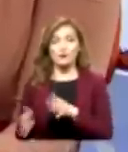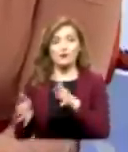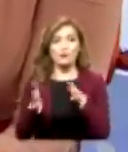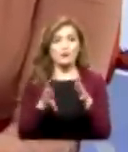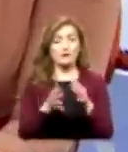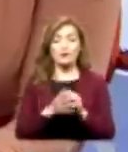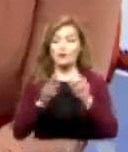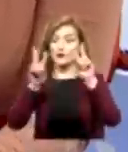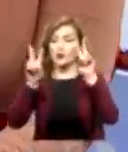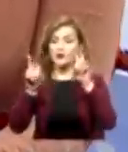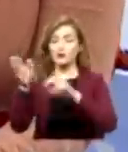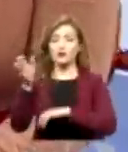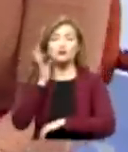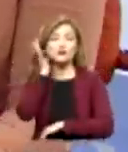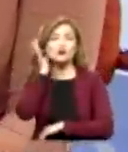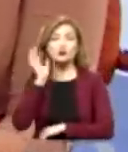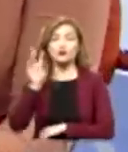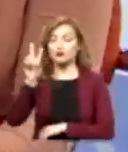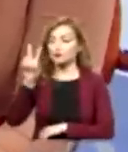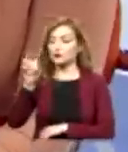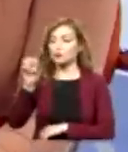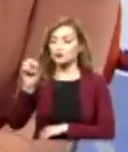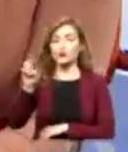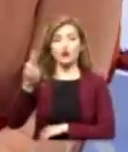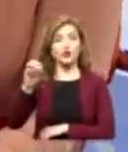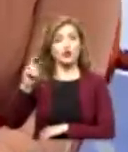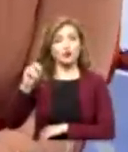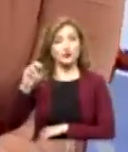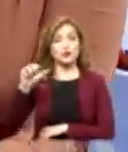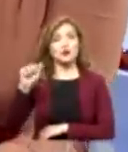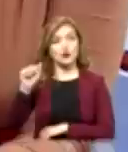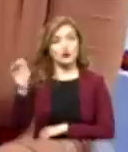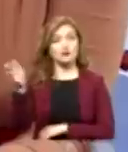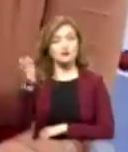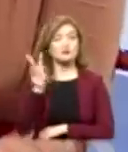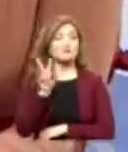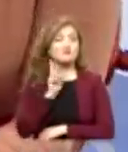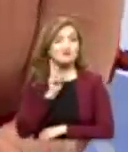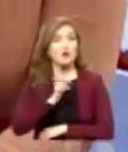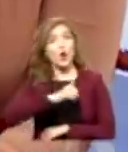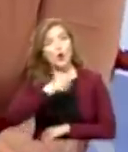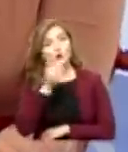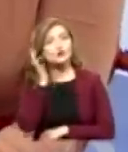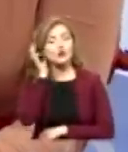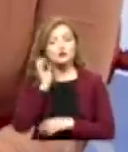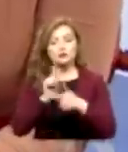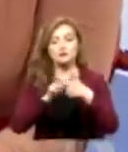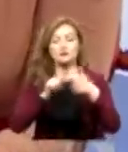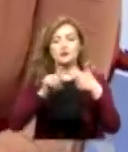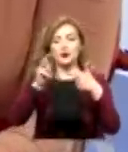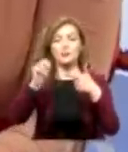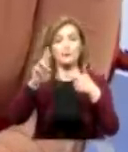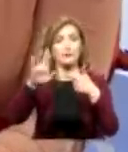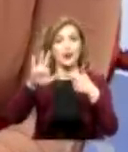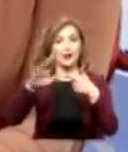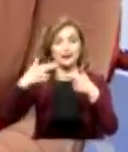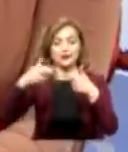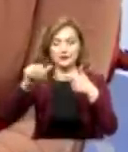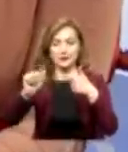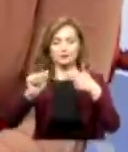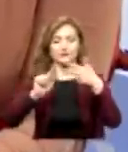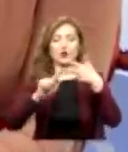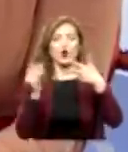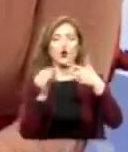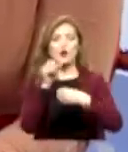el caso de Verónica Ocaña, víctima de violación grupal, está también el de Marta, está el caso de la joven de 15 años, Carolina